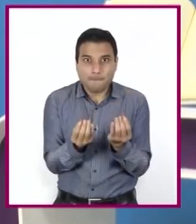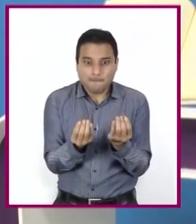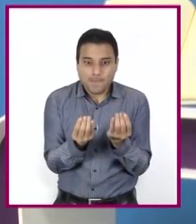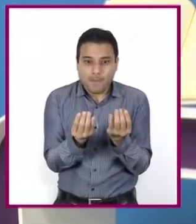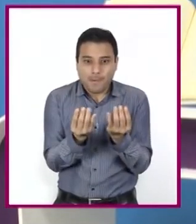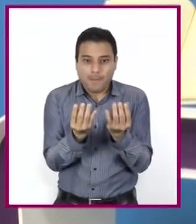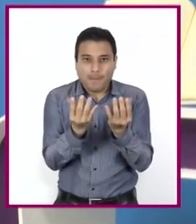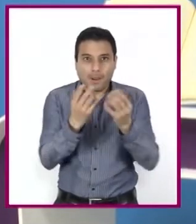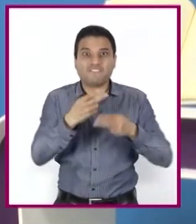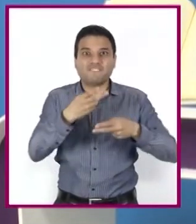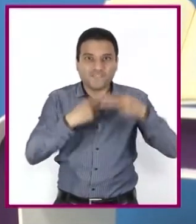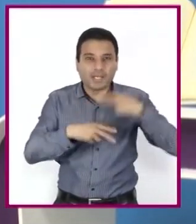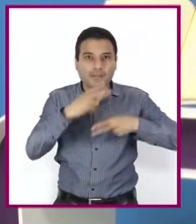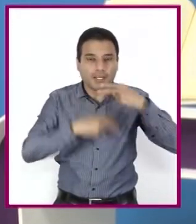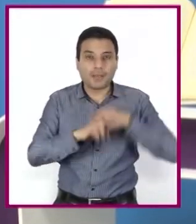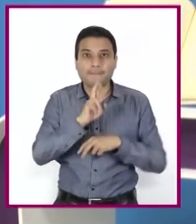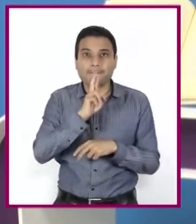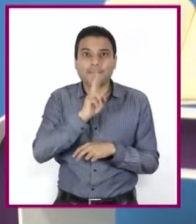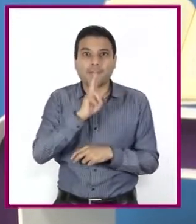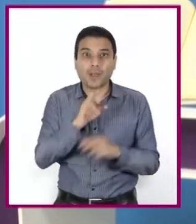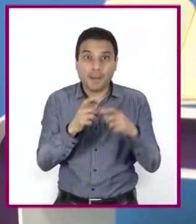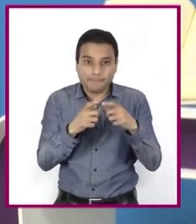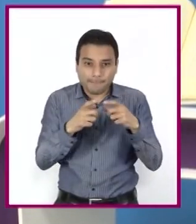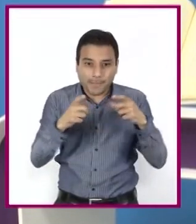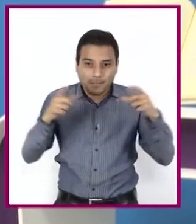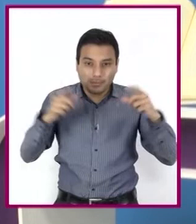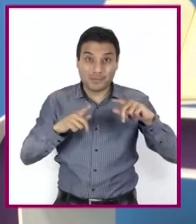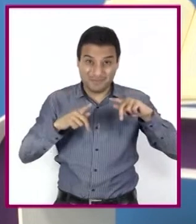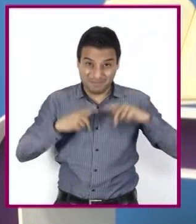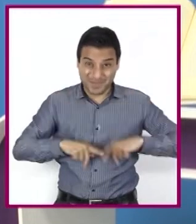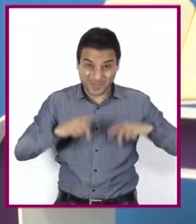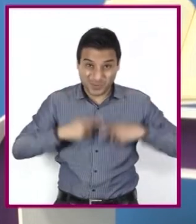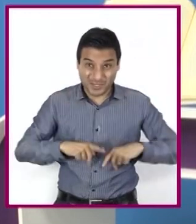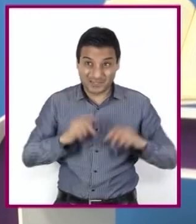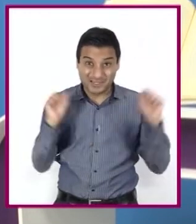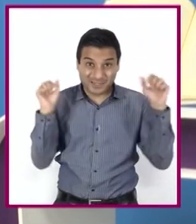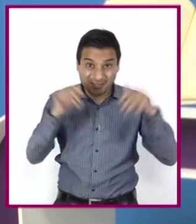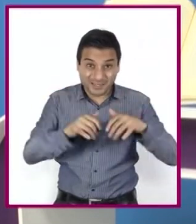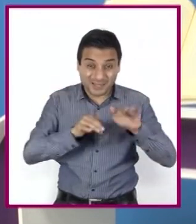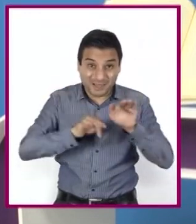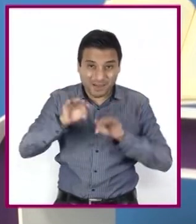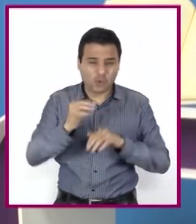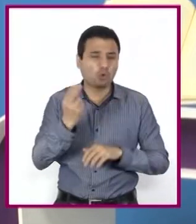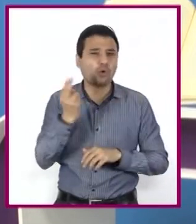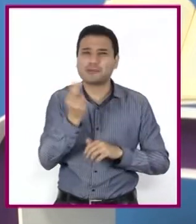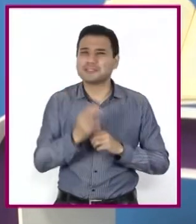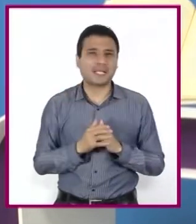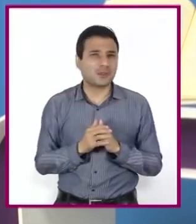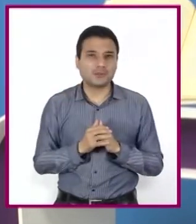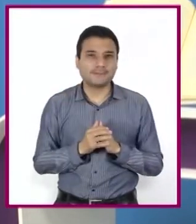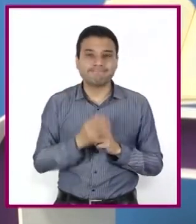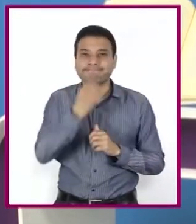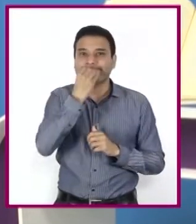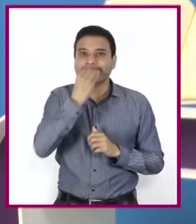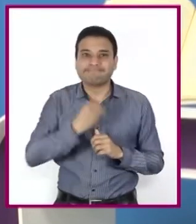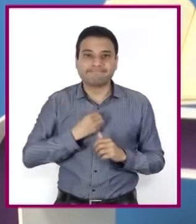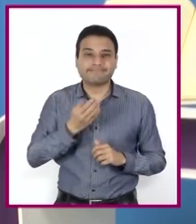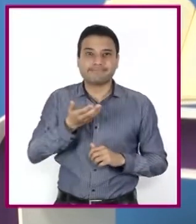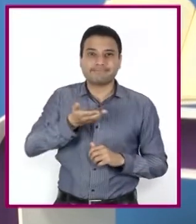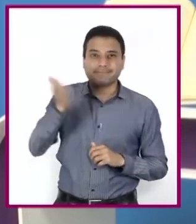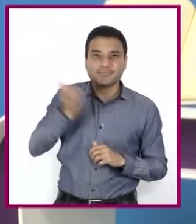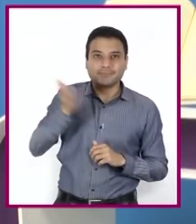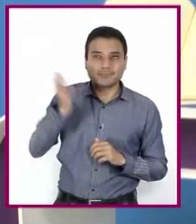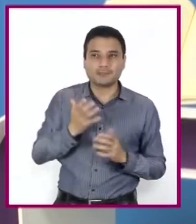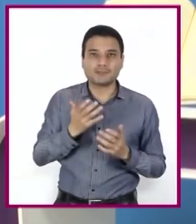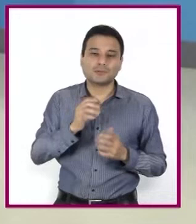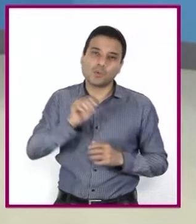agrícola, haciendo menos necesario el trabajo de numerosos campesinos, obligándolos a migrar incluso por salarios